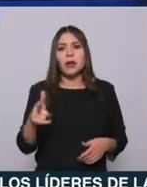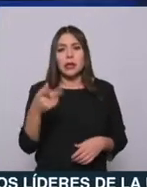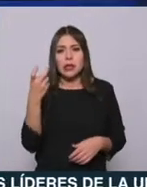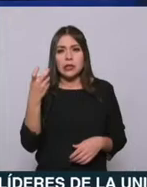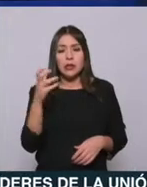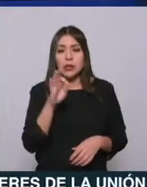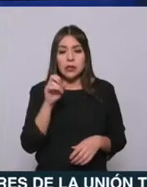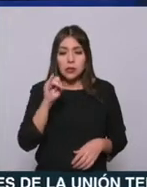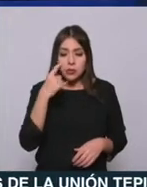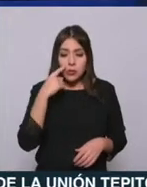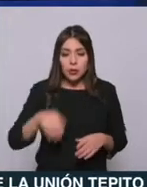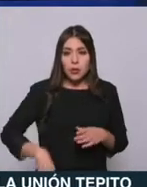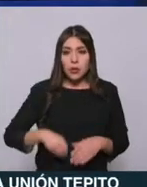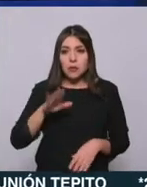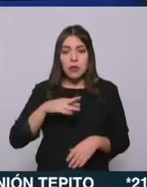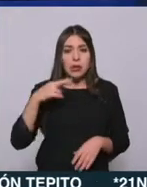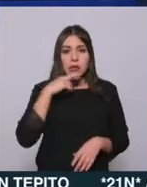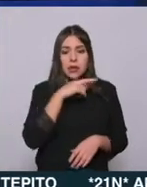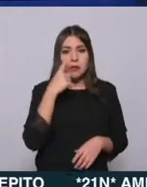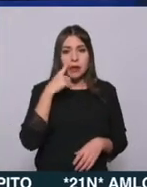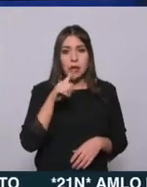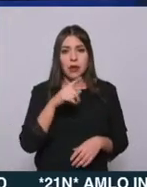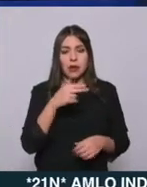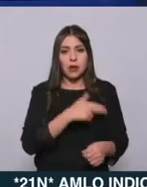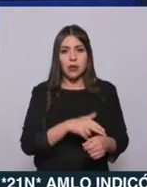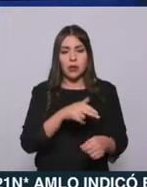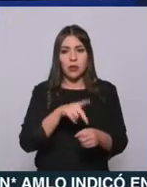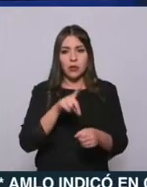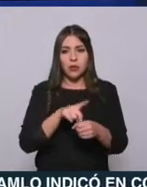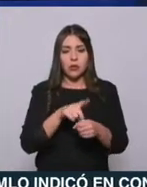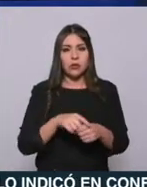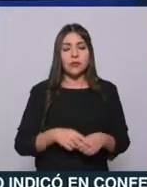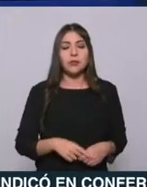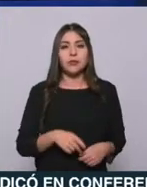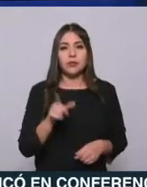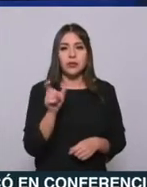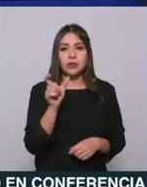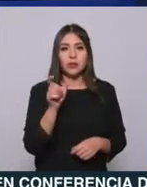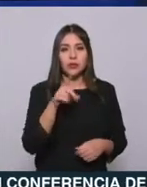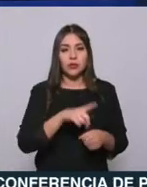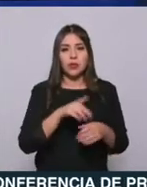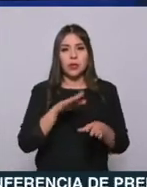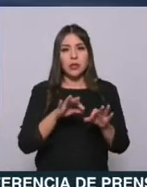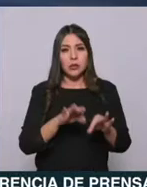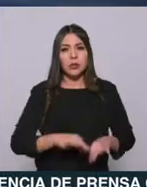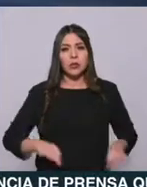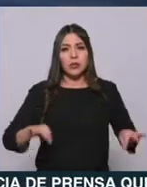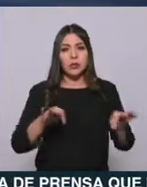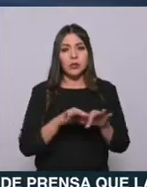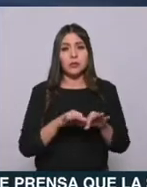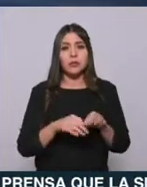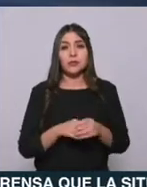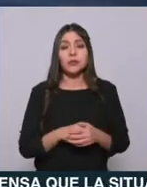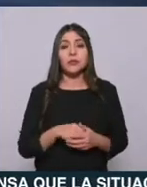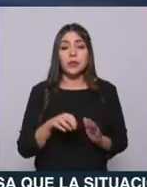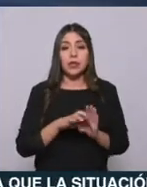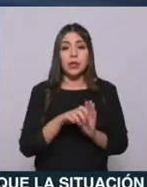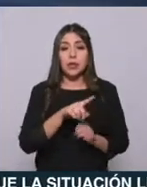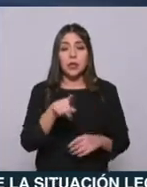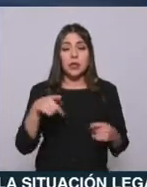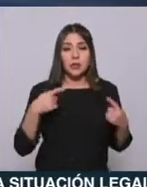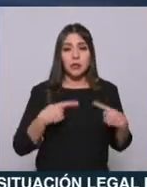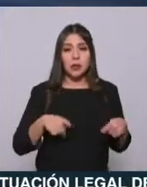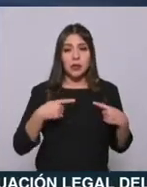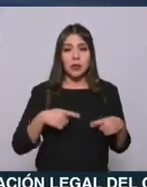proceso para la donación. La tarjeta de donante es una situación muy importante para nosotros, porque cuando nosotros la llegamos